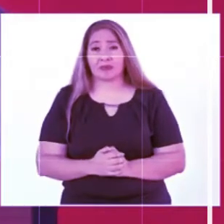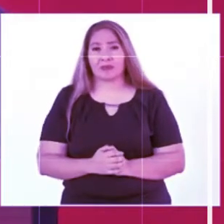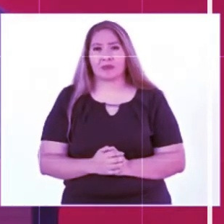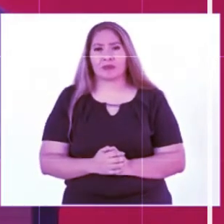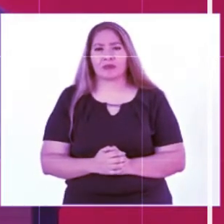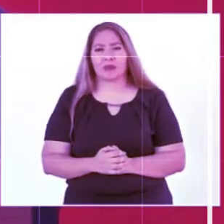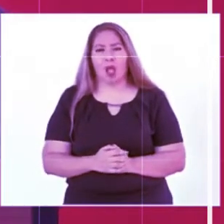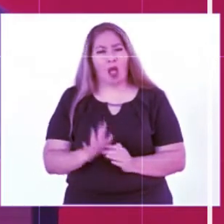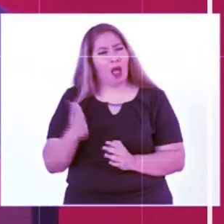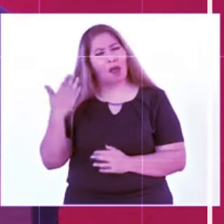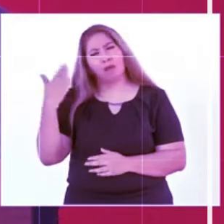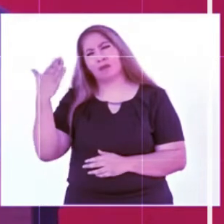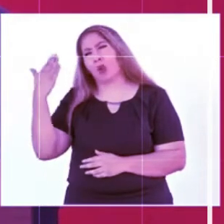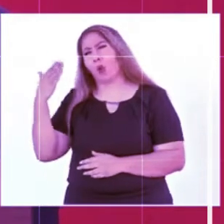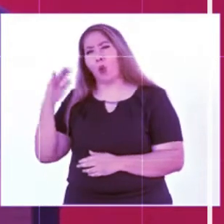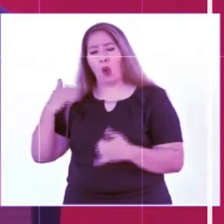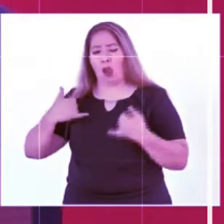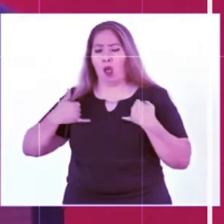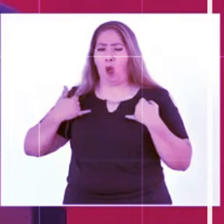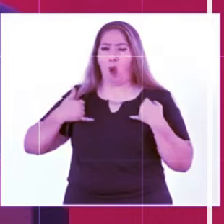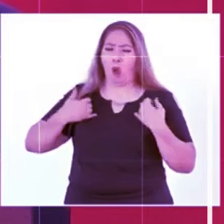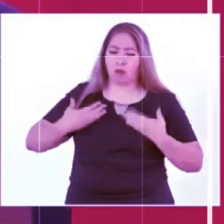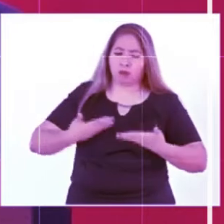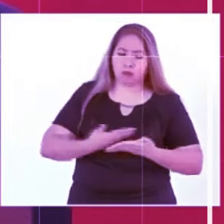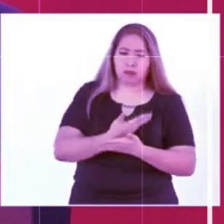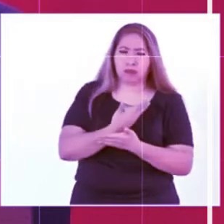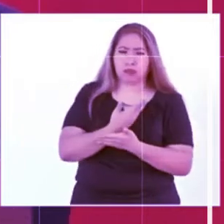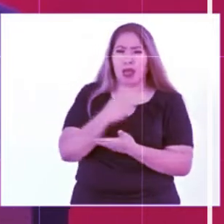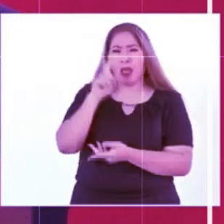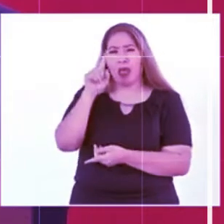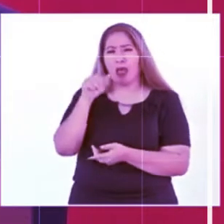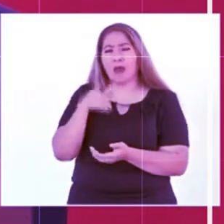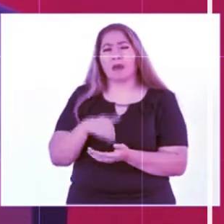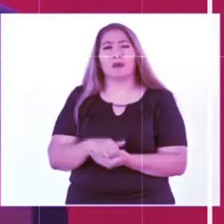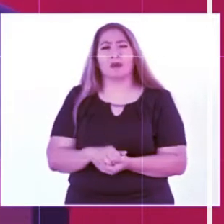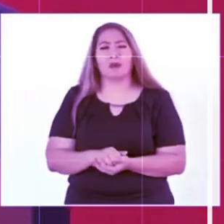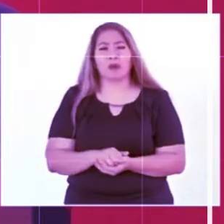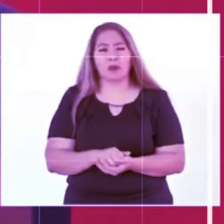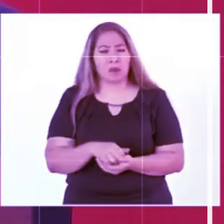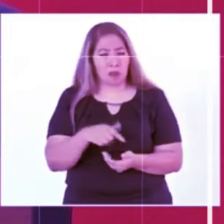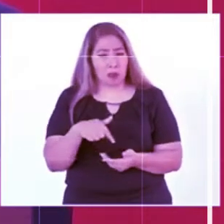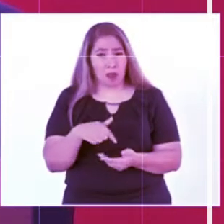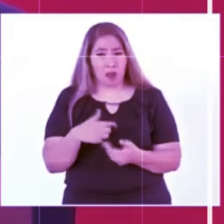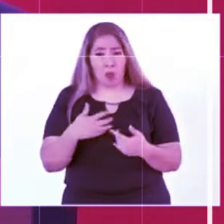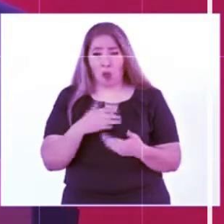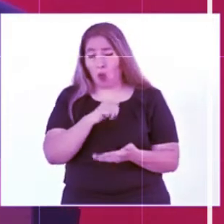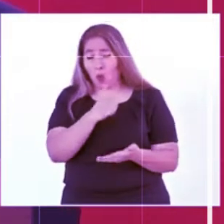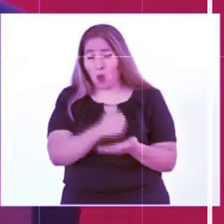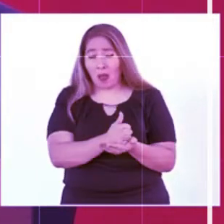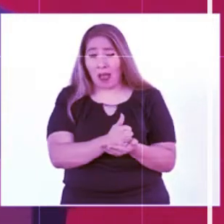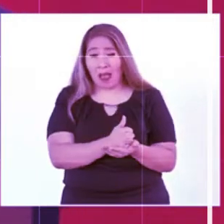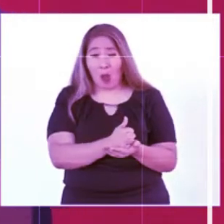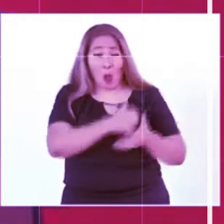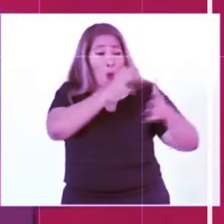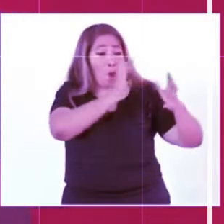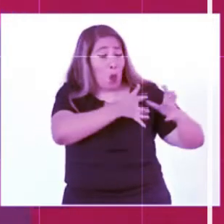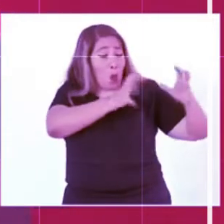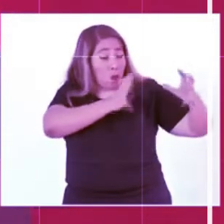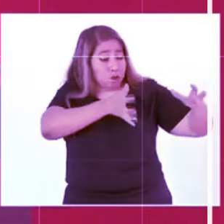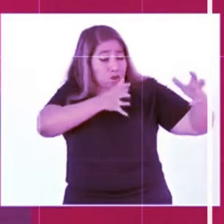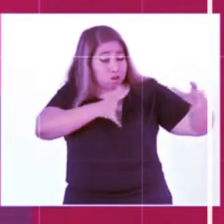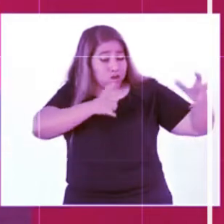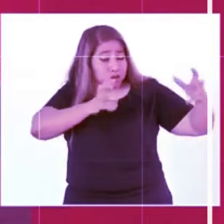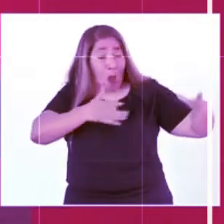La joven ciudad, desde su nacimiento, contó con prosperidad